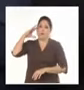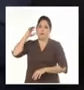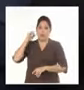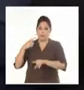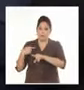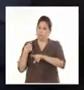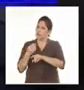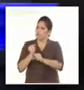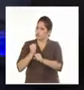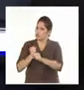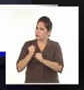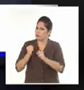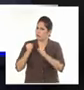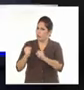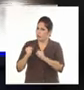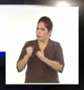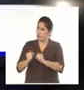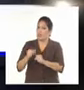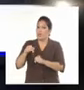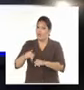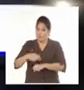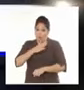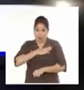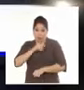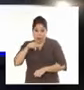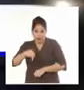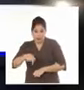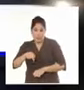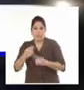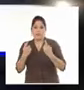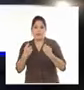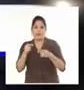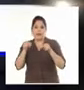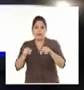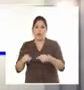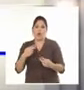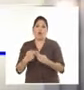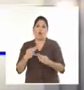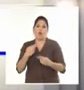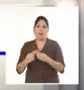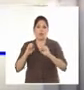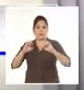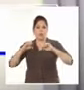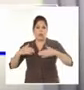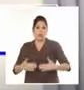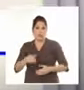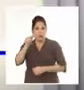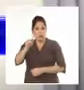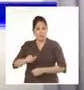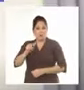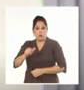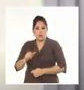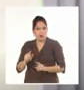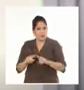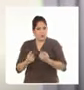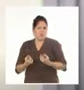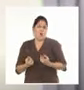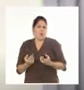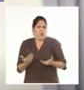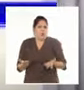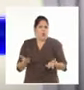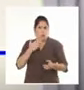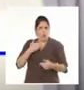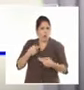trabajar y poder estar en este puesto de trabajo, se necesitaba, ante todo, confianza ética. Las personas siempre se preguntaban cómo sucedió, cómo